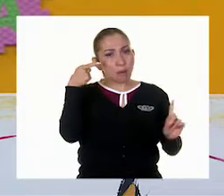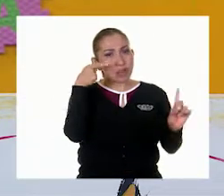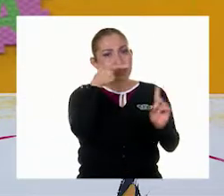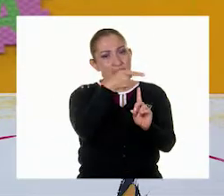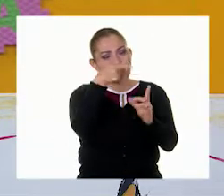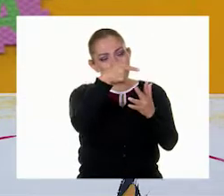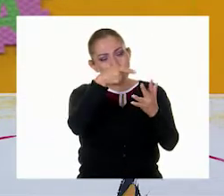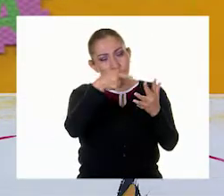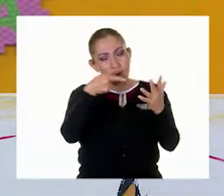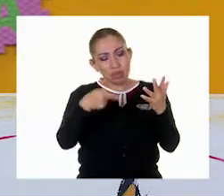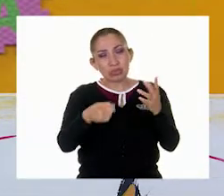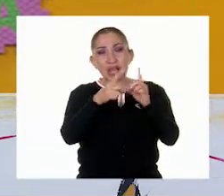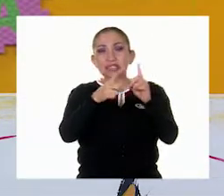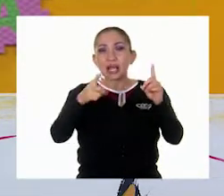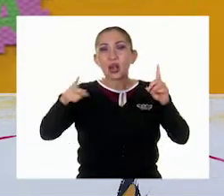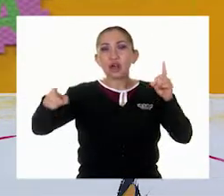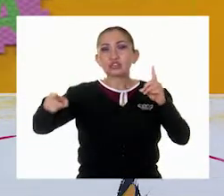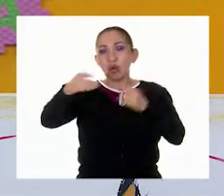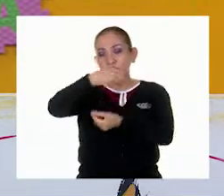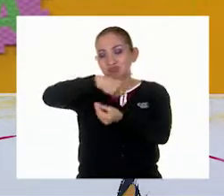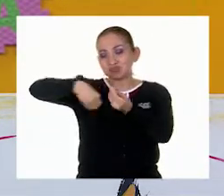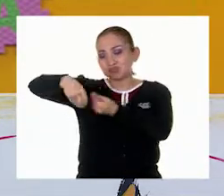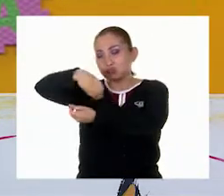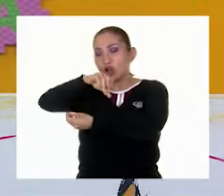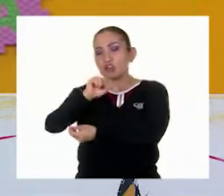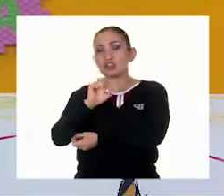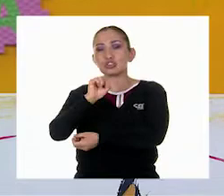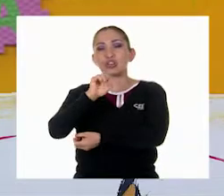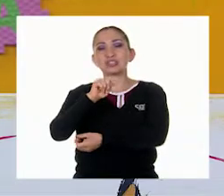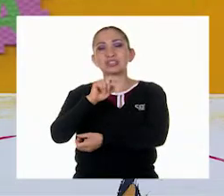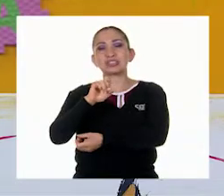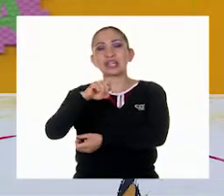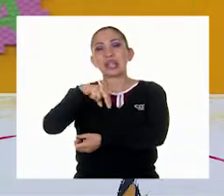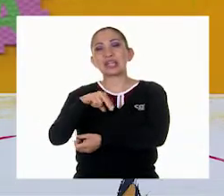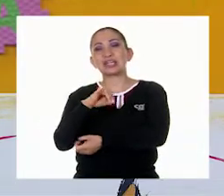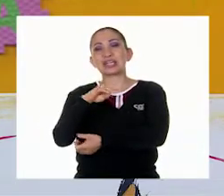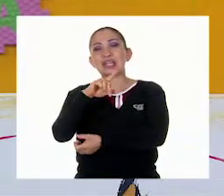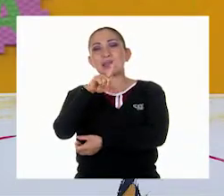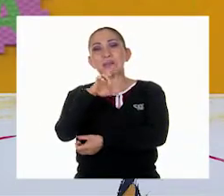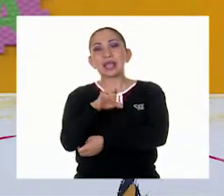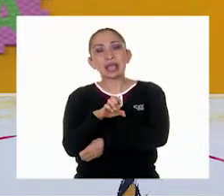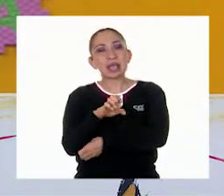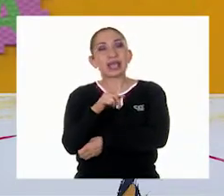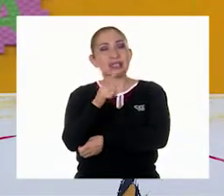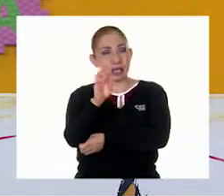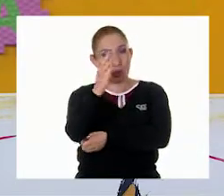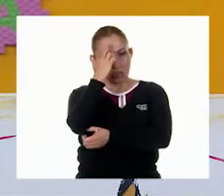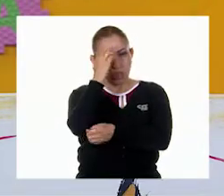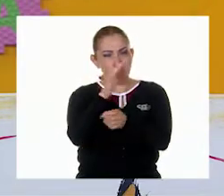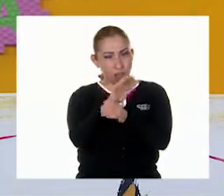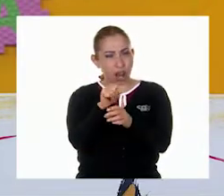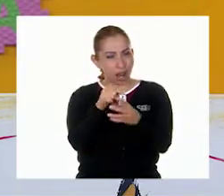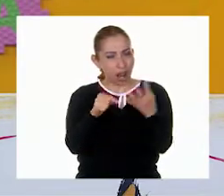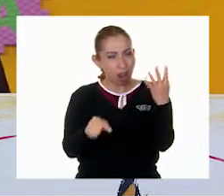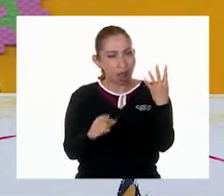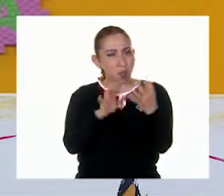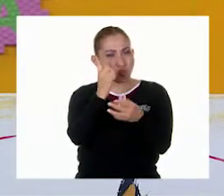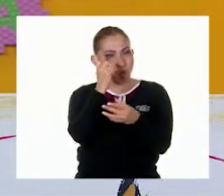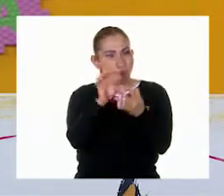del desarrollo sostenible y había uno que era el de, ¿sí se acuerdan?